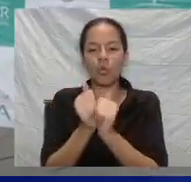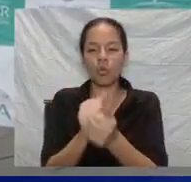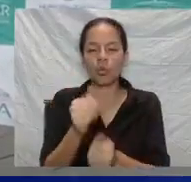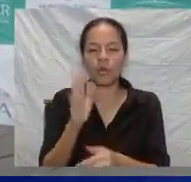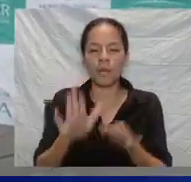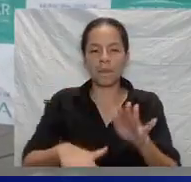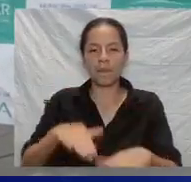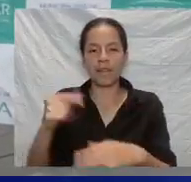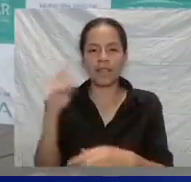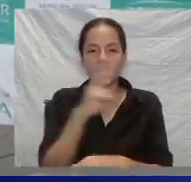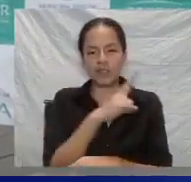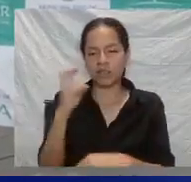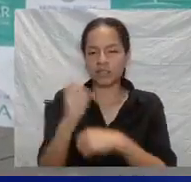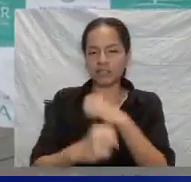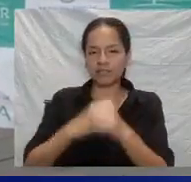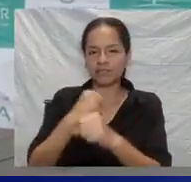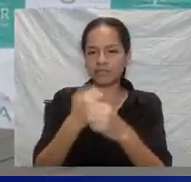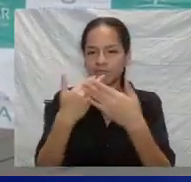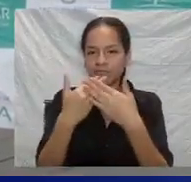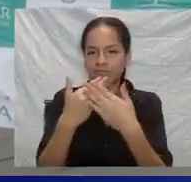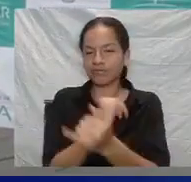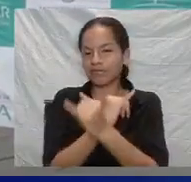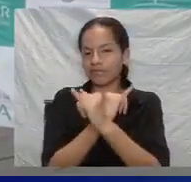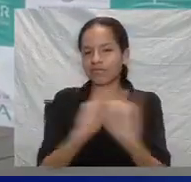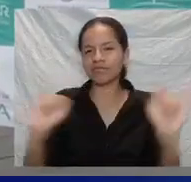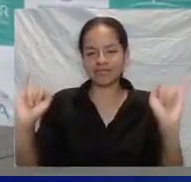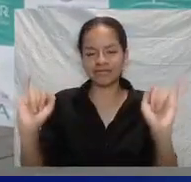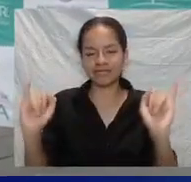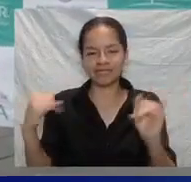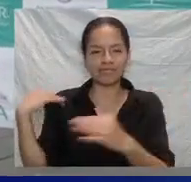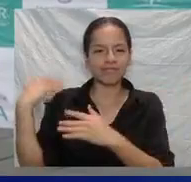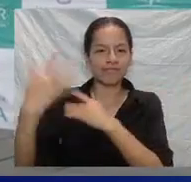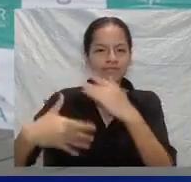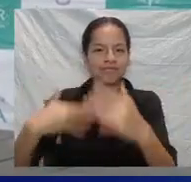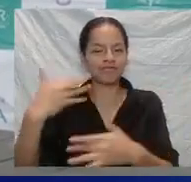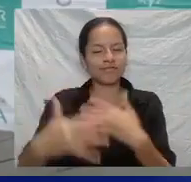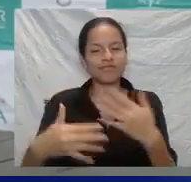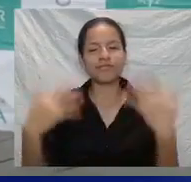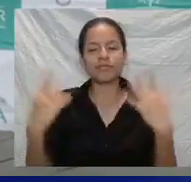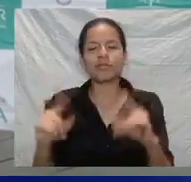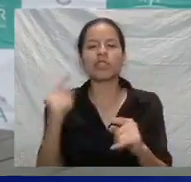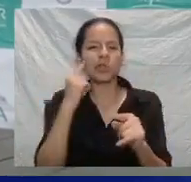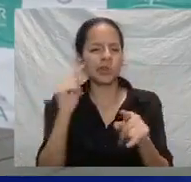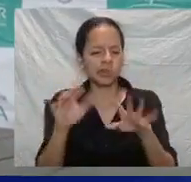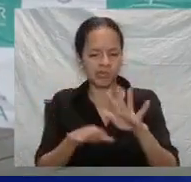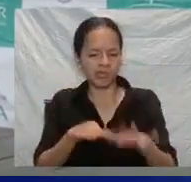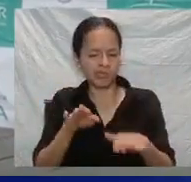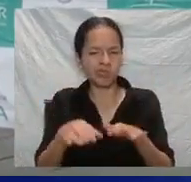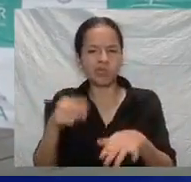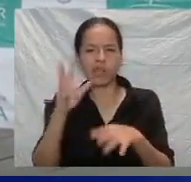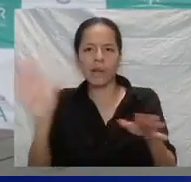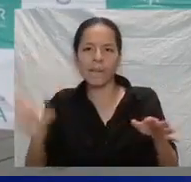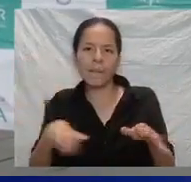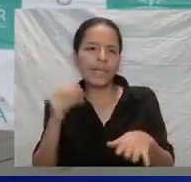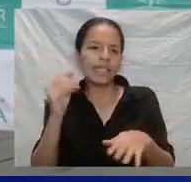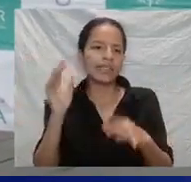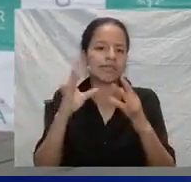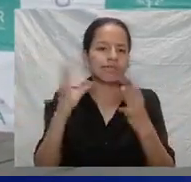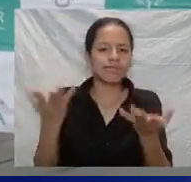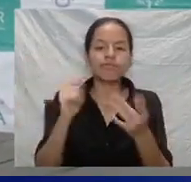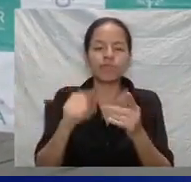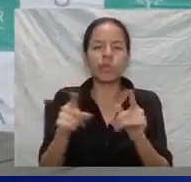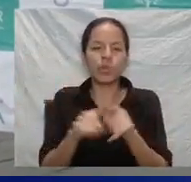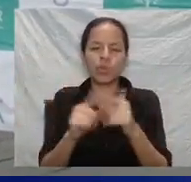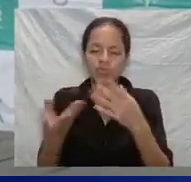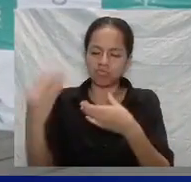es un concurso que ha gustado reunir a la familia porque las mascotas también forman parte pues de nuestro hogar y que mejor que compartir